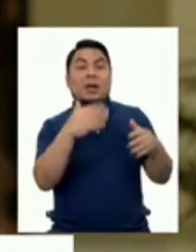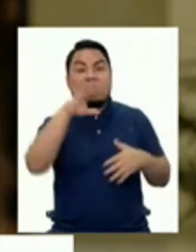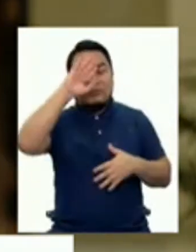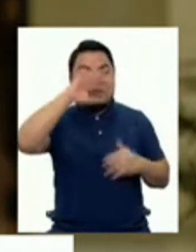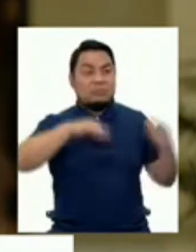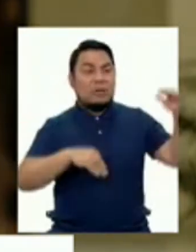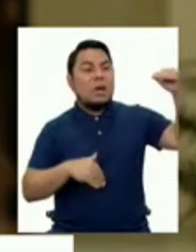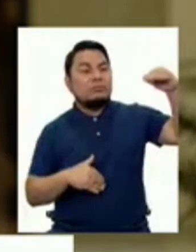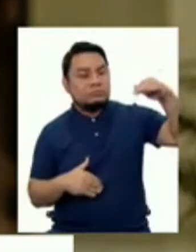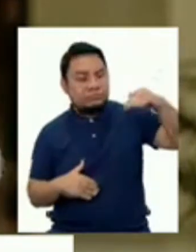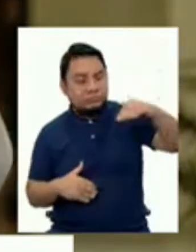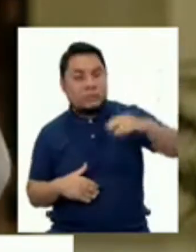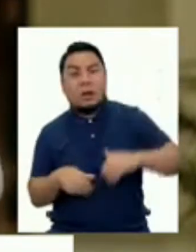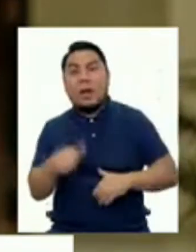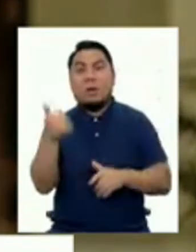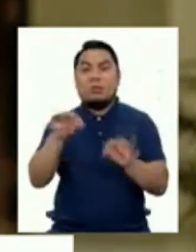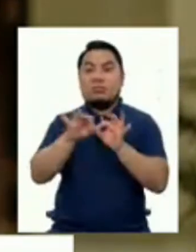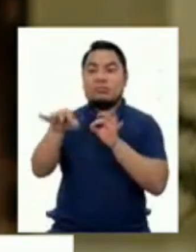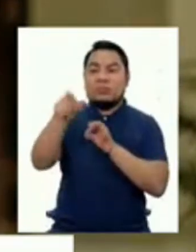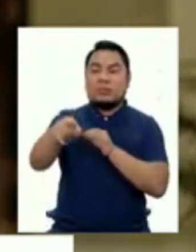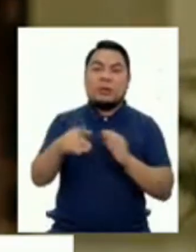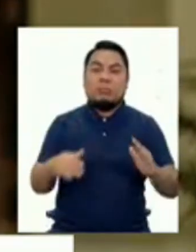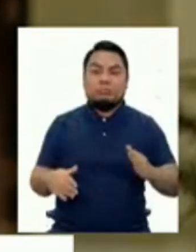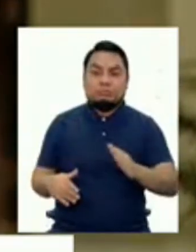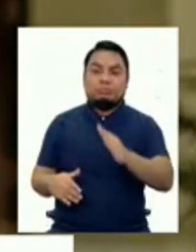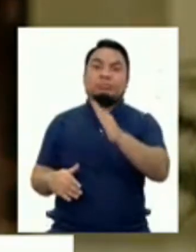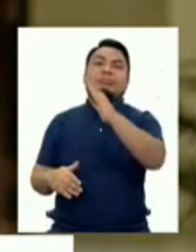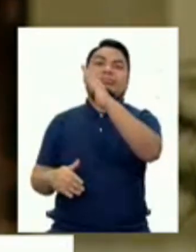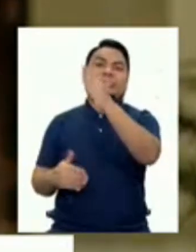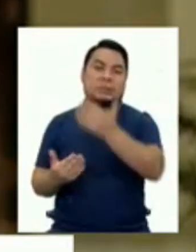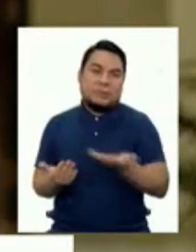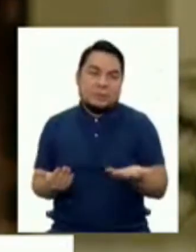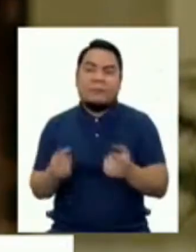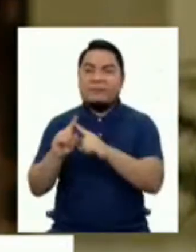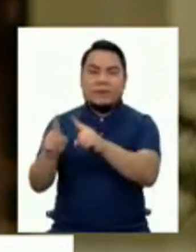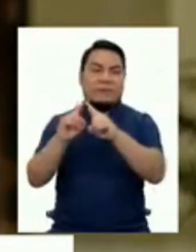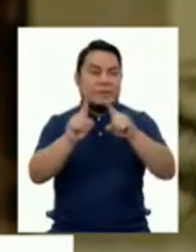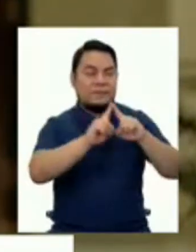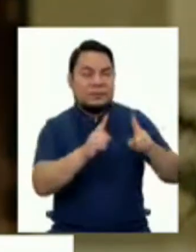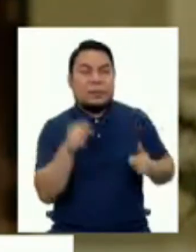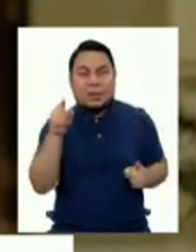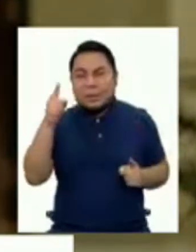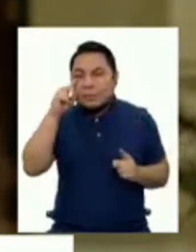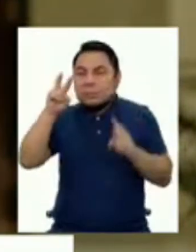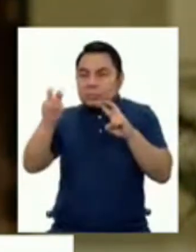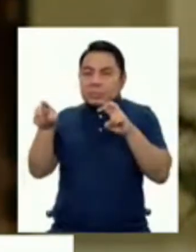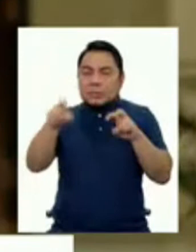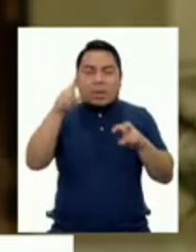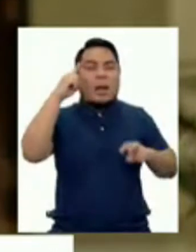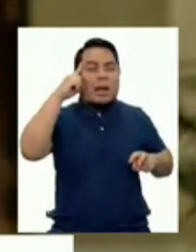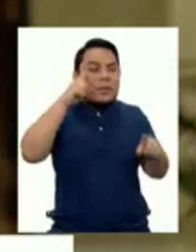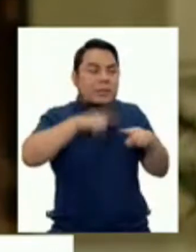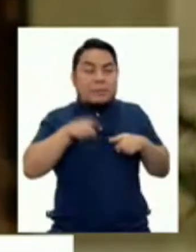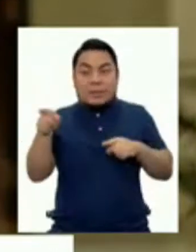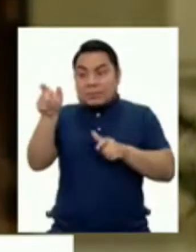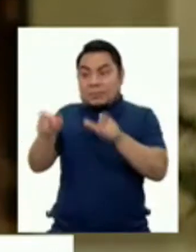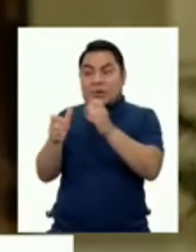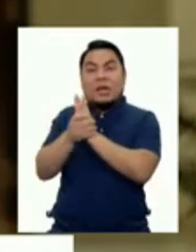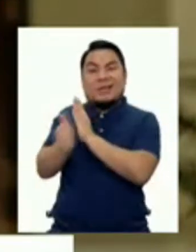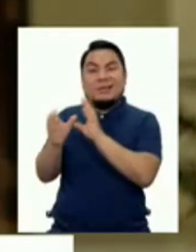tenemos regiones donde el nivel de contagio está en ascenso. En consecuencia, con esos parámetros, los